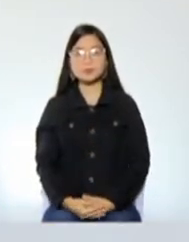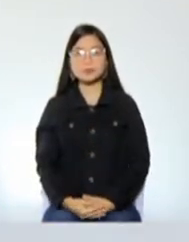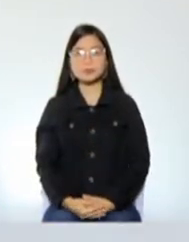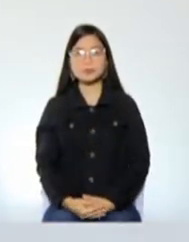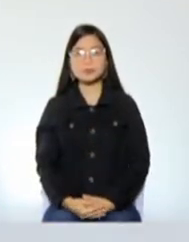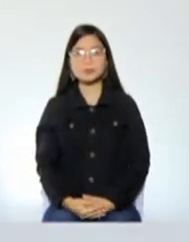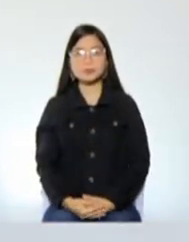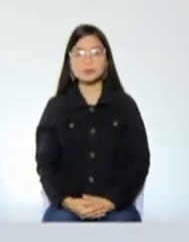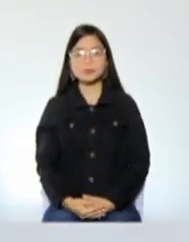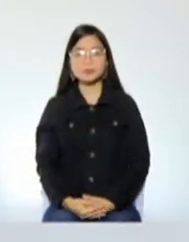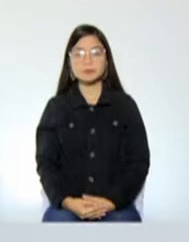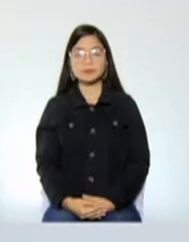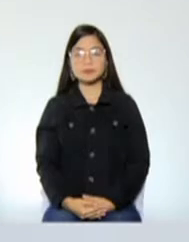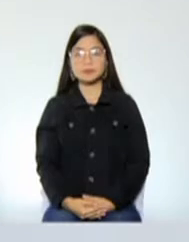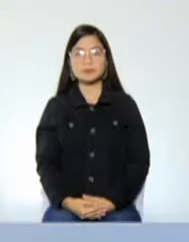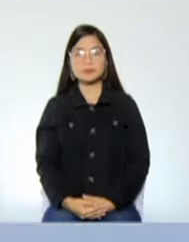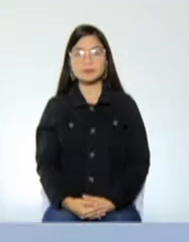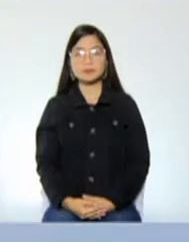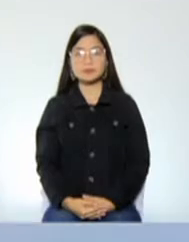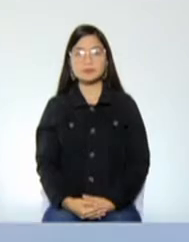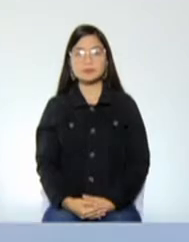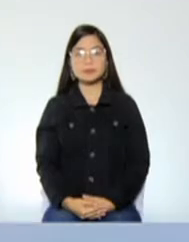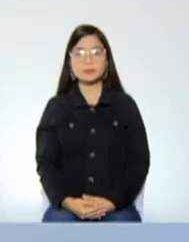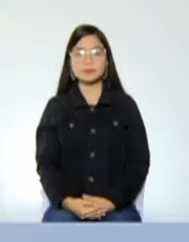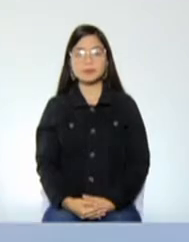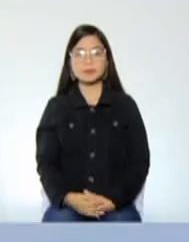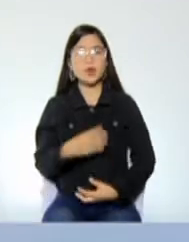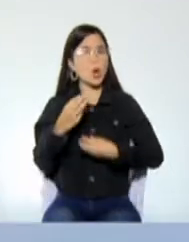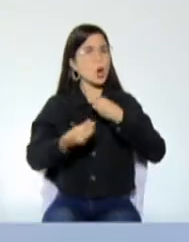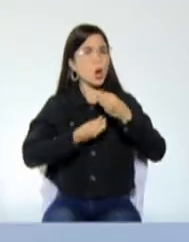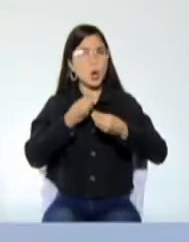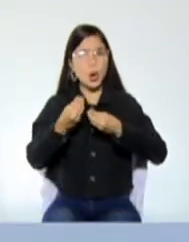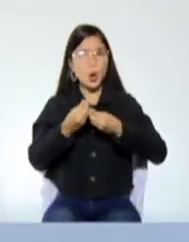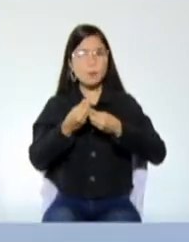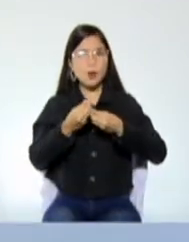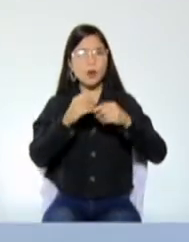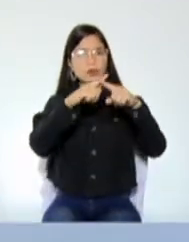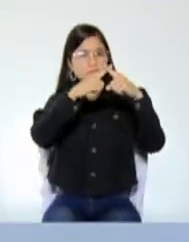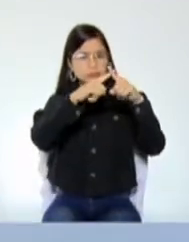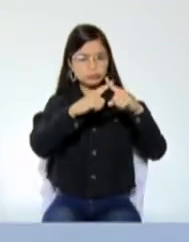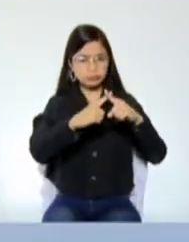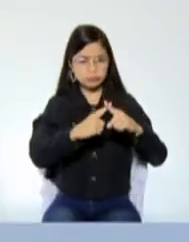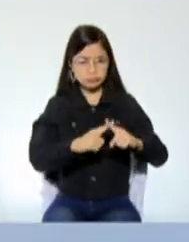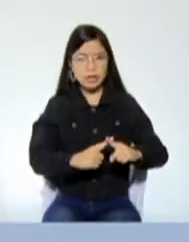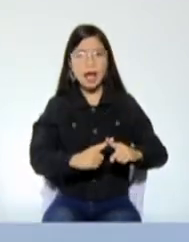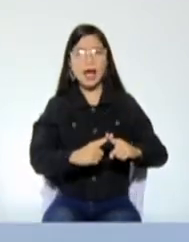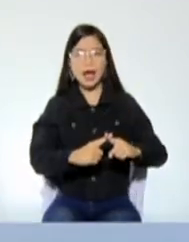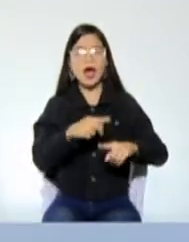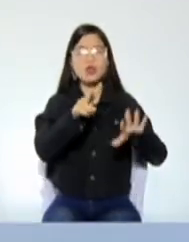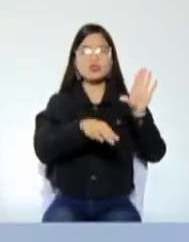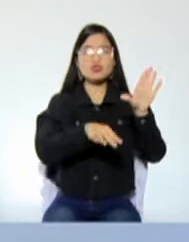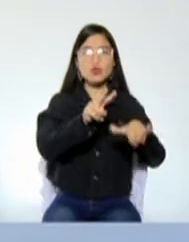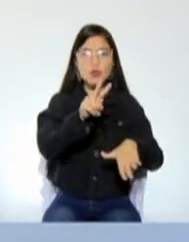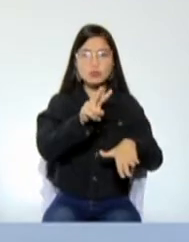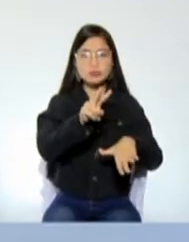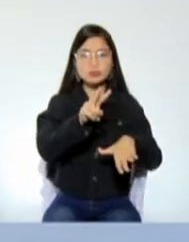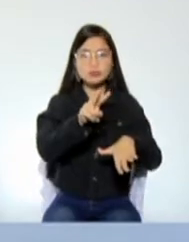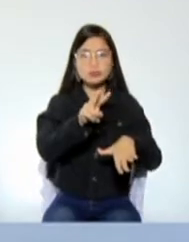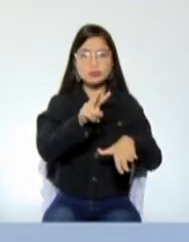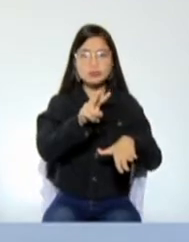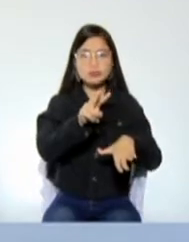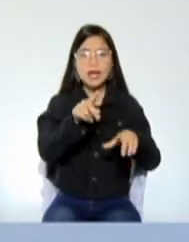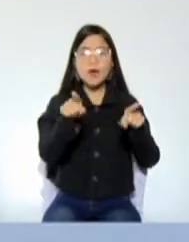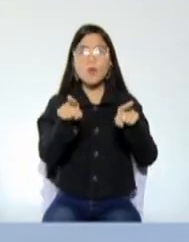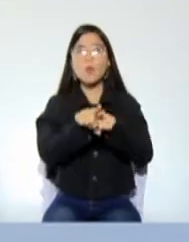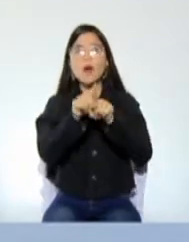Empezamos a señalar cómo quedan descompuestos estos factores y vemos que 12 va a ser igual a 2 a la